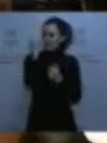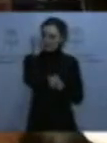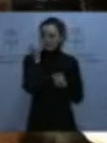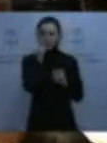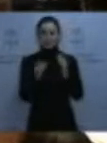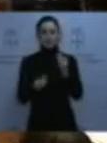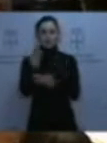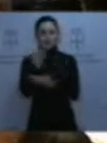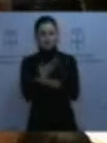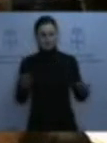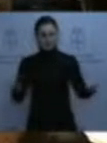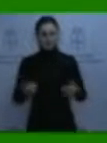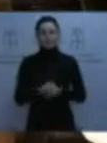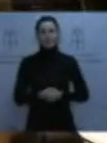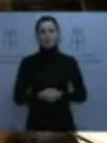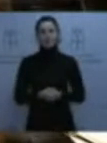Buenos días.